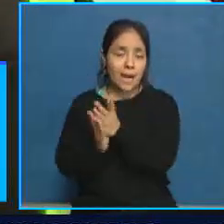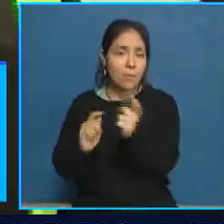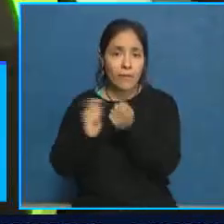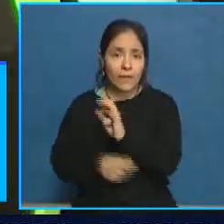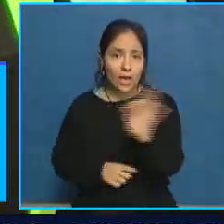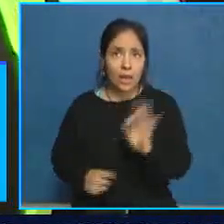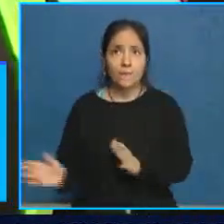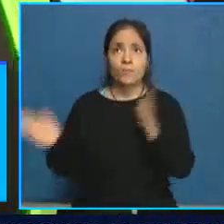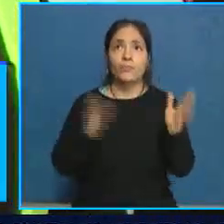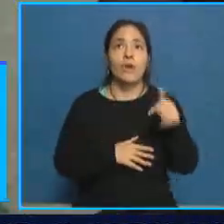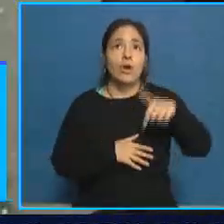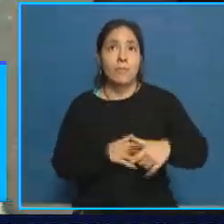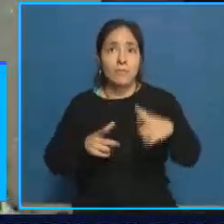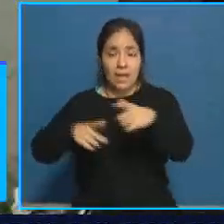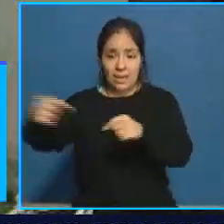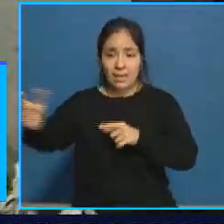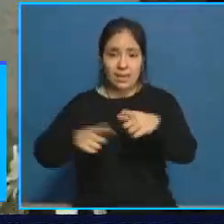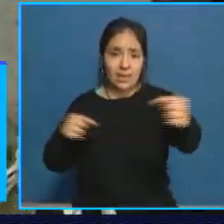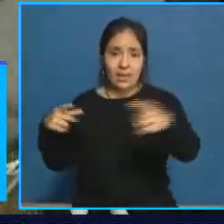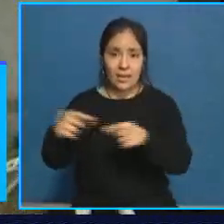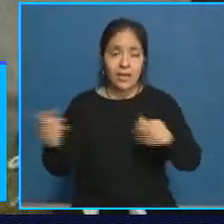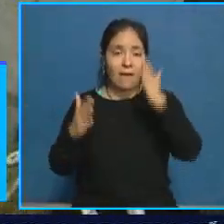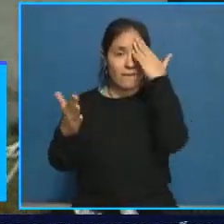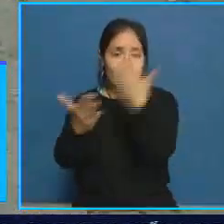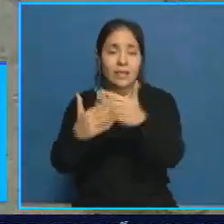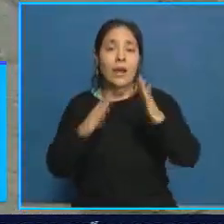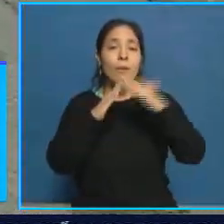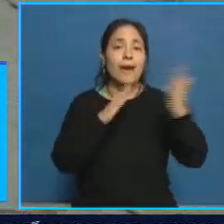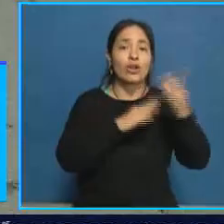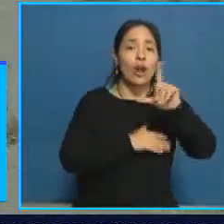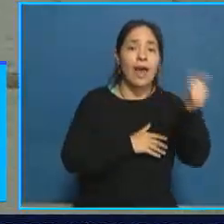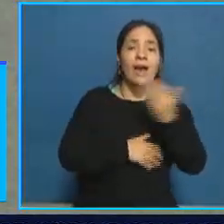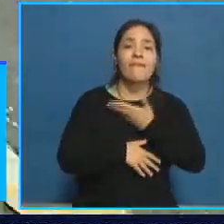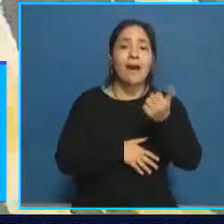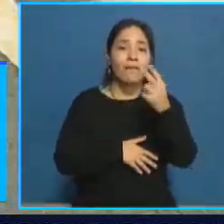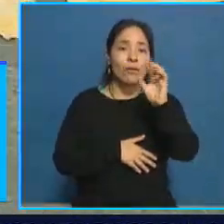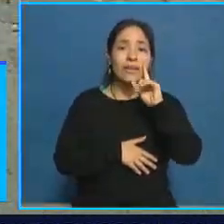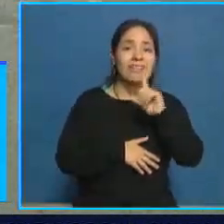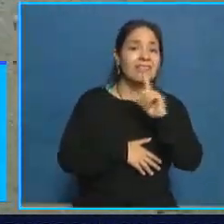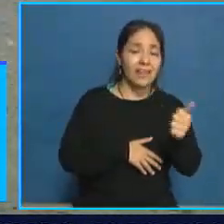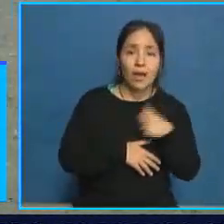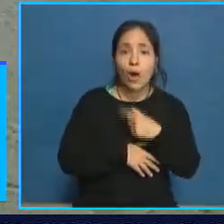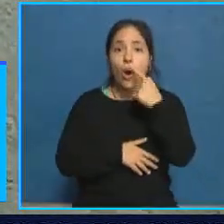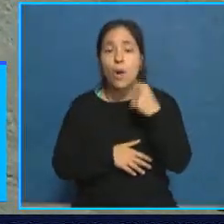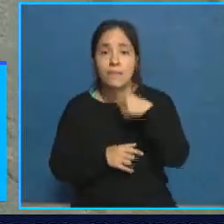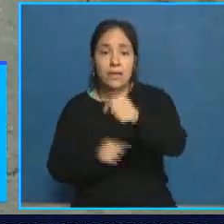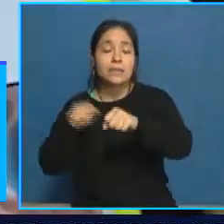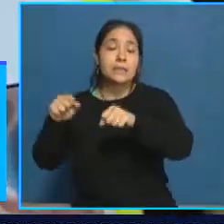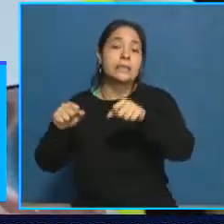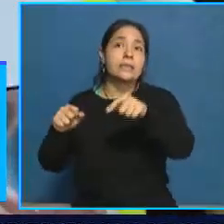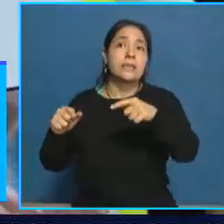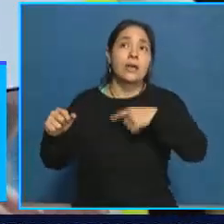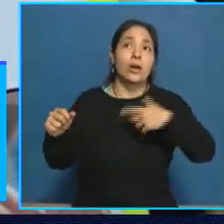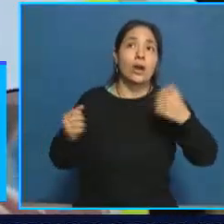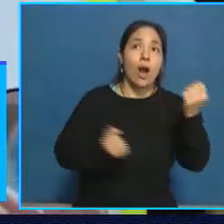al barrio La Favorita por la muerte de un motociclista de 30 años atropellado por un conductor alcoholizado. El